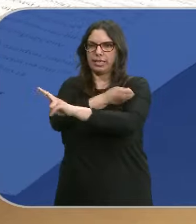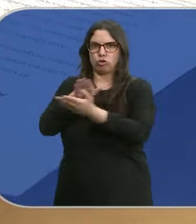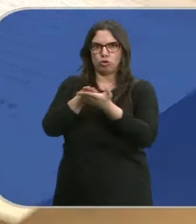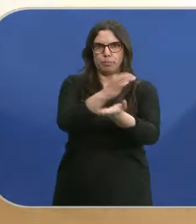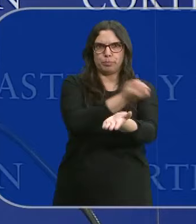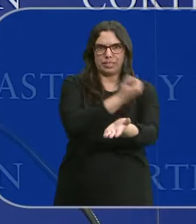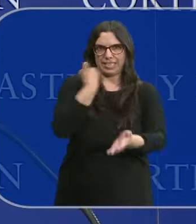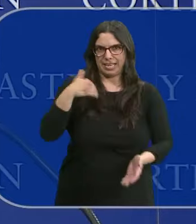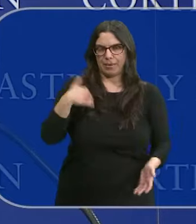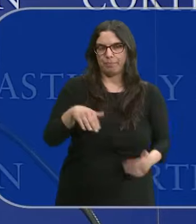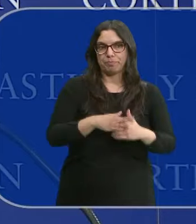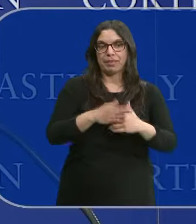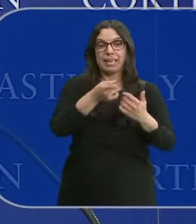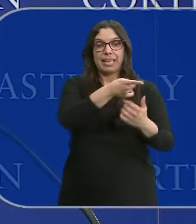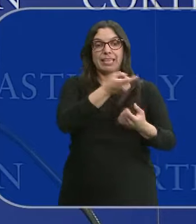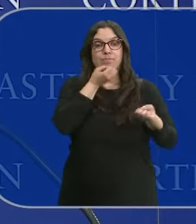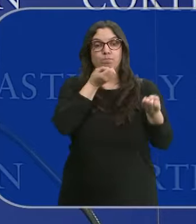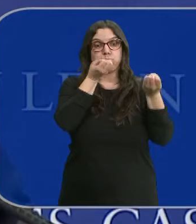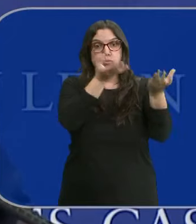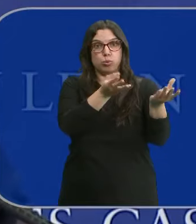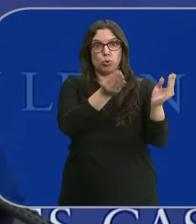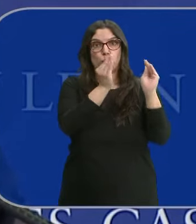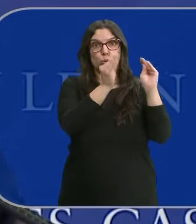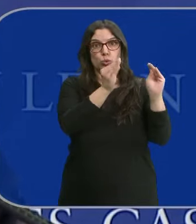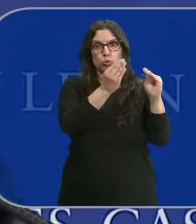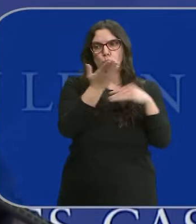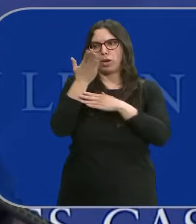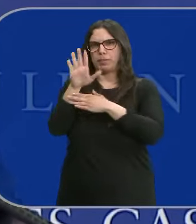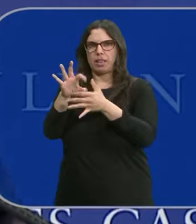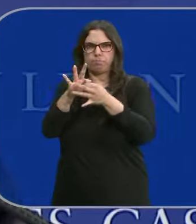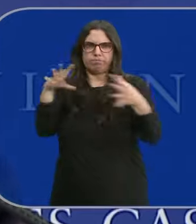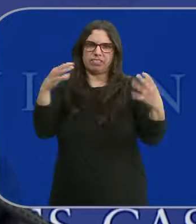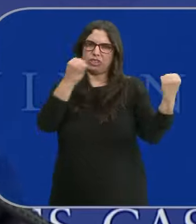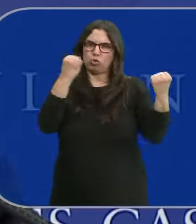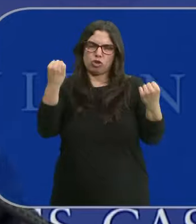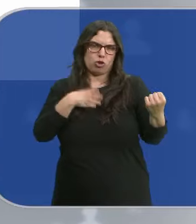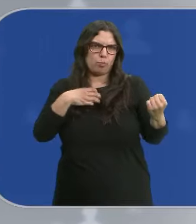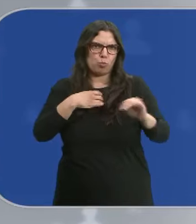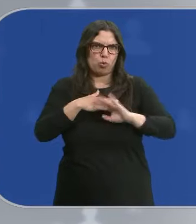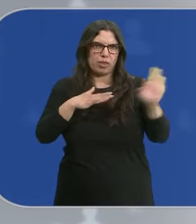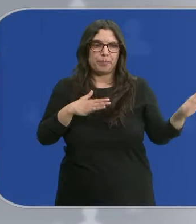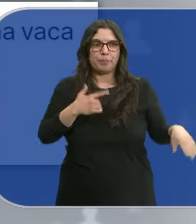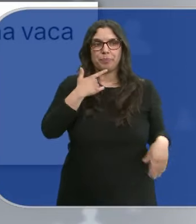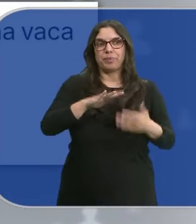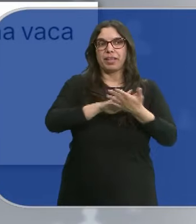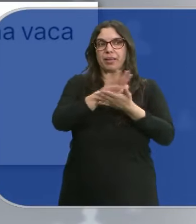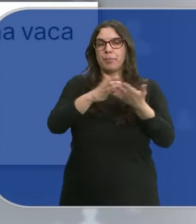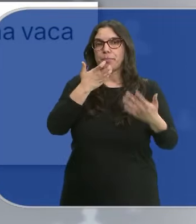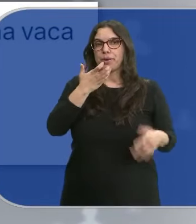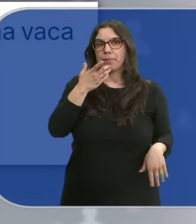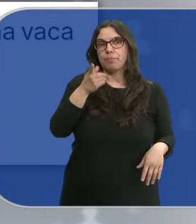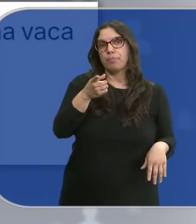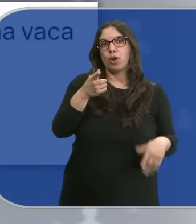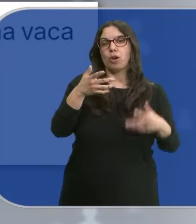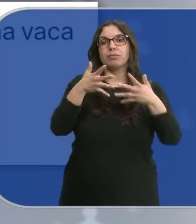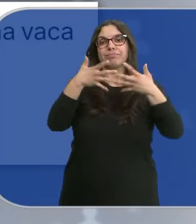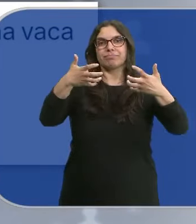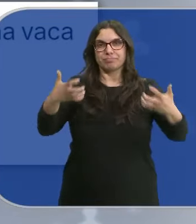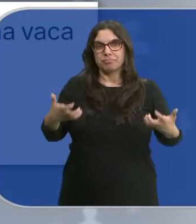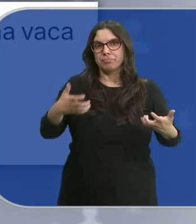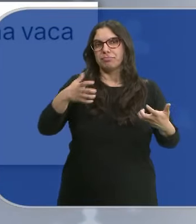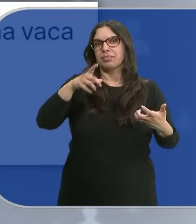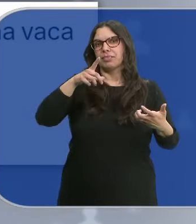declaraciones no son propias de su representación institucional en esta Cámara. Se refieren, por ejemplo, a mensajes en redes